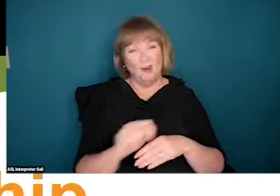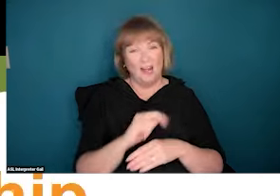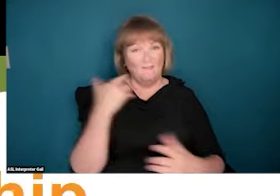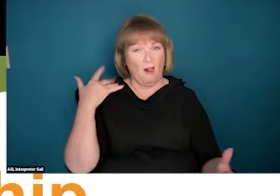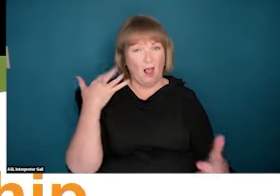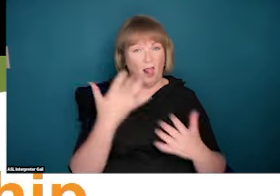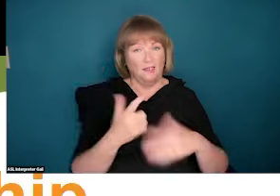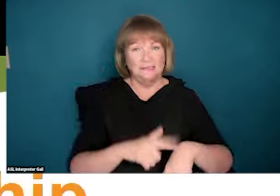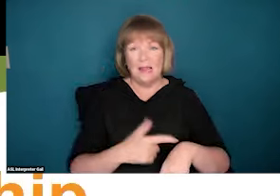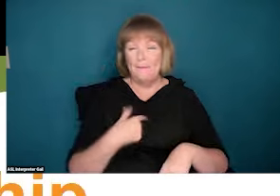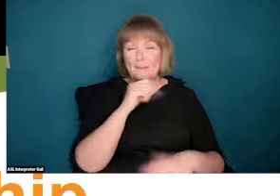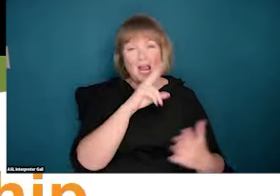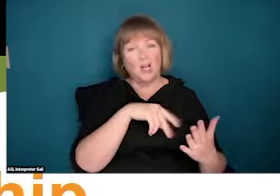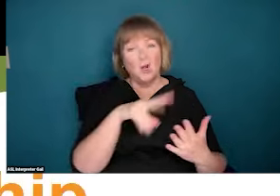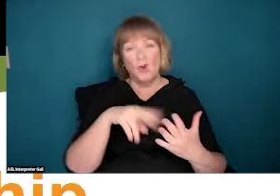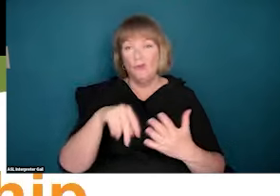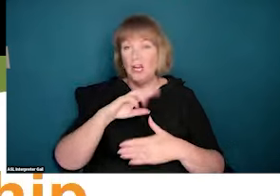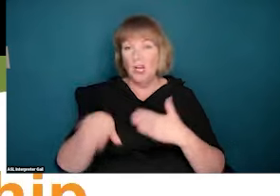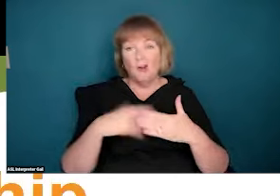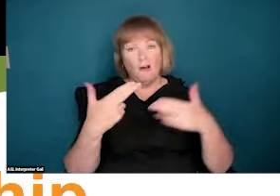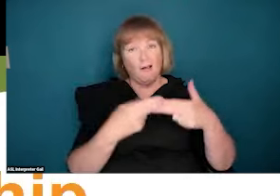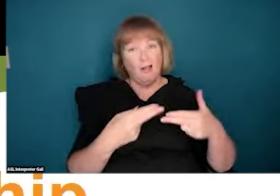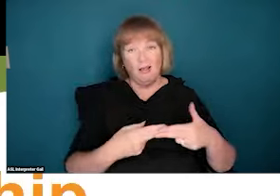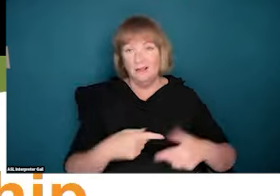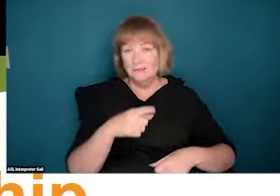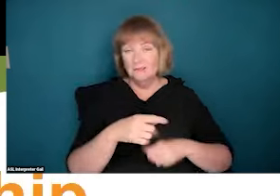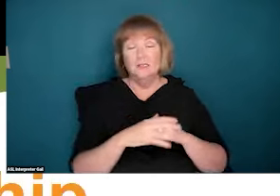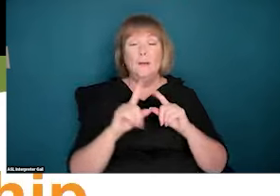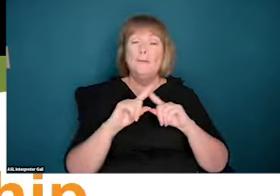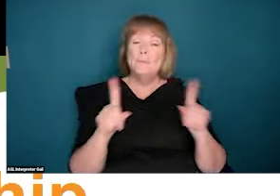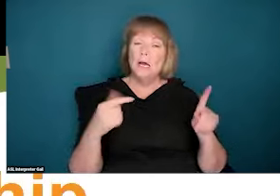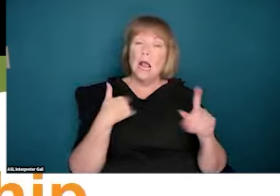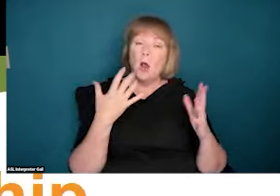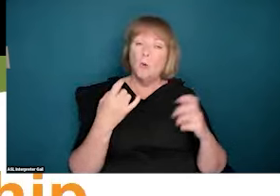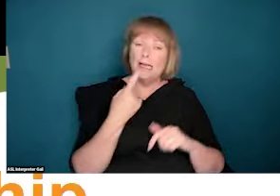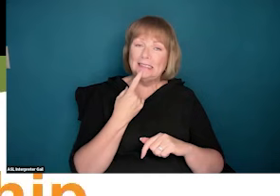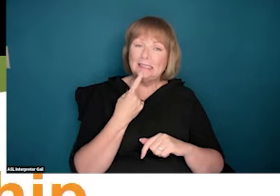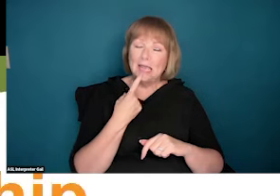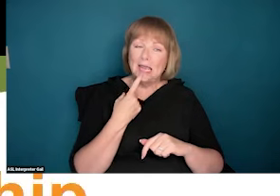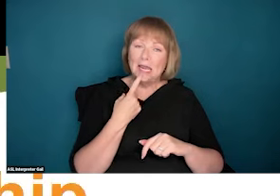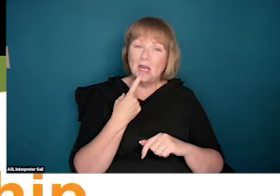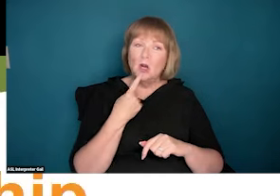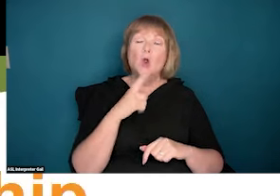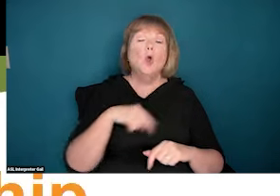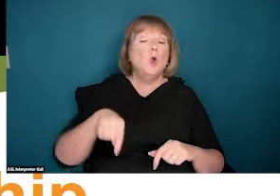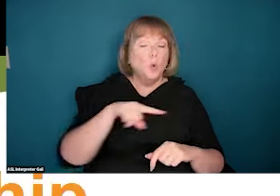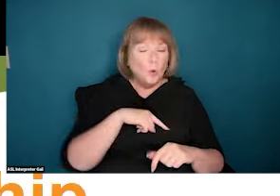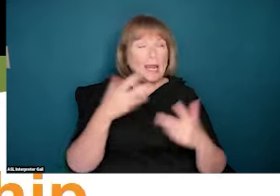estos entrenamientos por mucho tiempo y muchas de las, obviamente, yo he leído